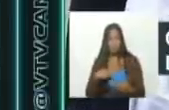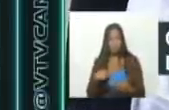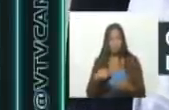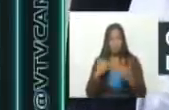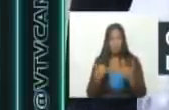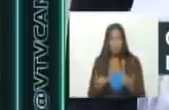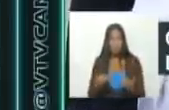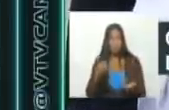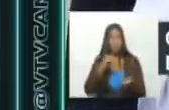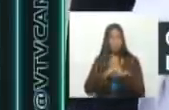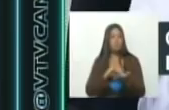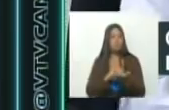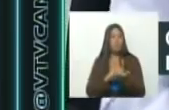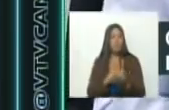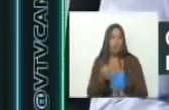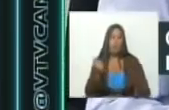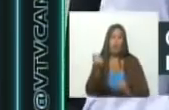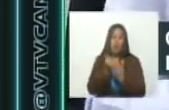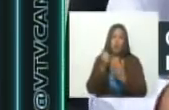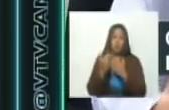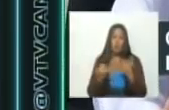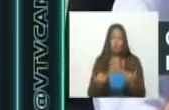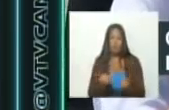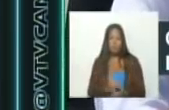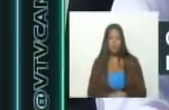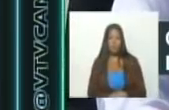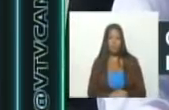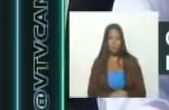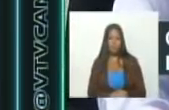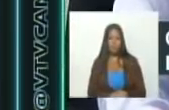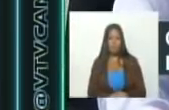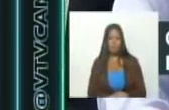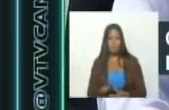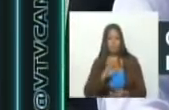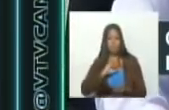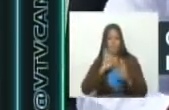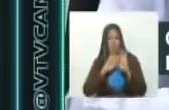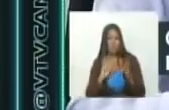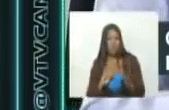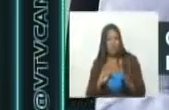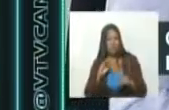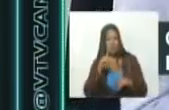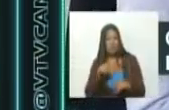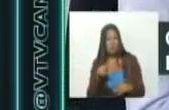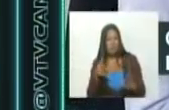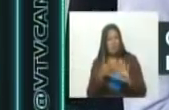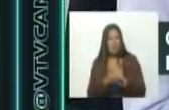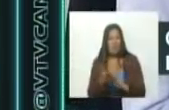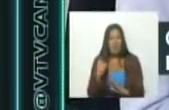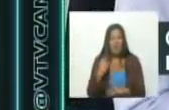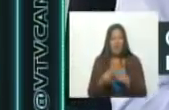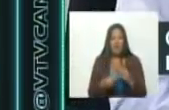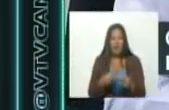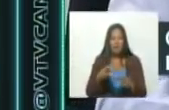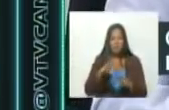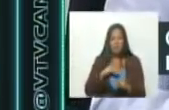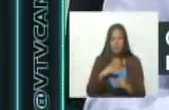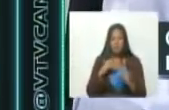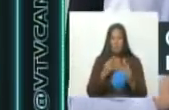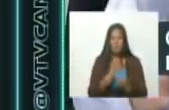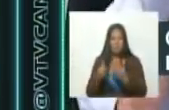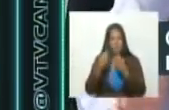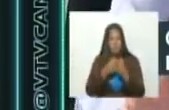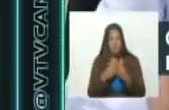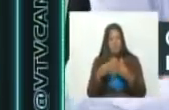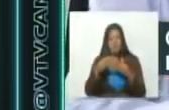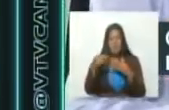que estableciera el aporte en términos fiscales, tributarios, que tiene que hacer ese sector de la economía